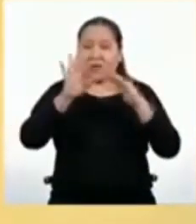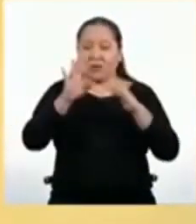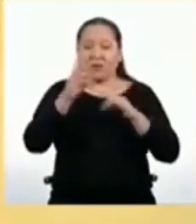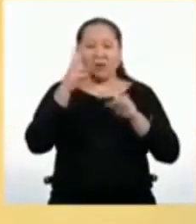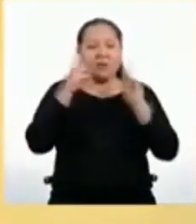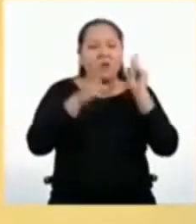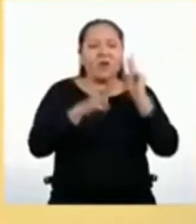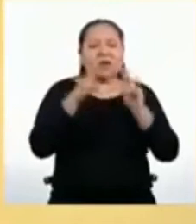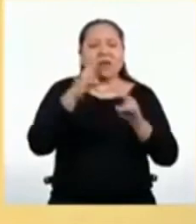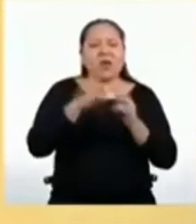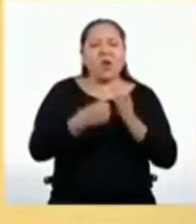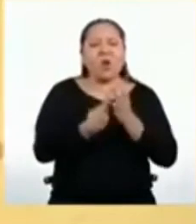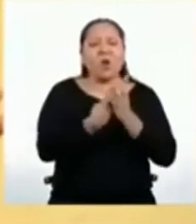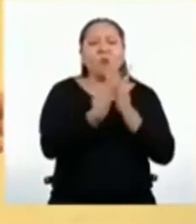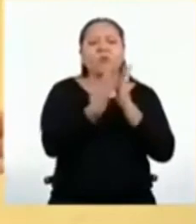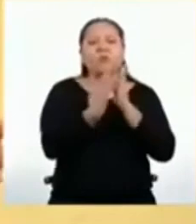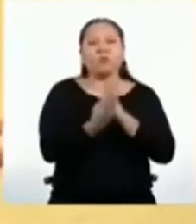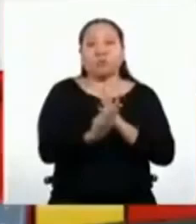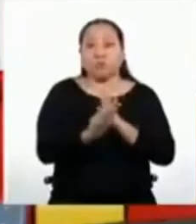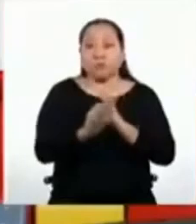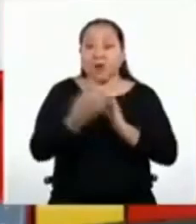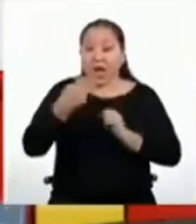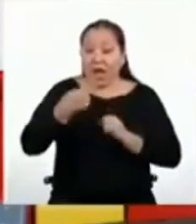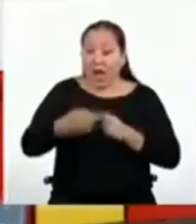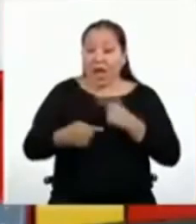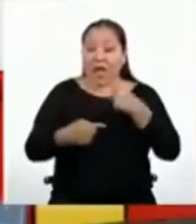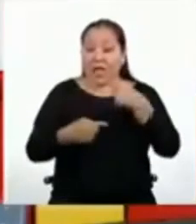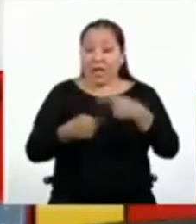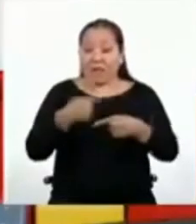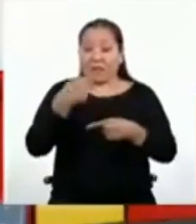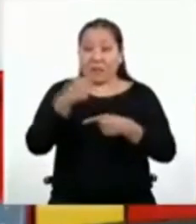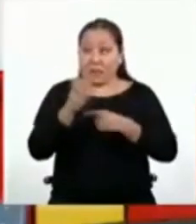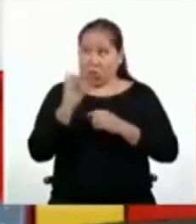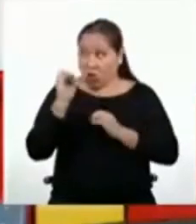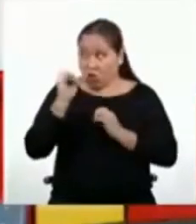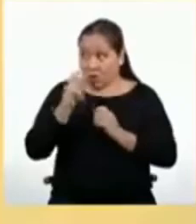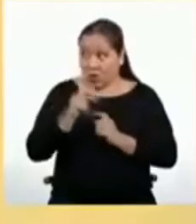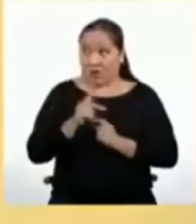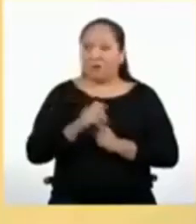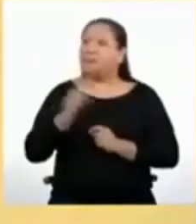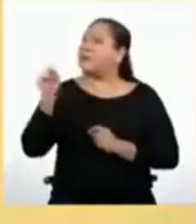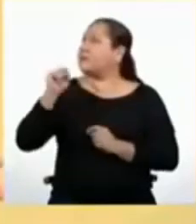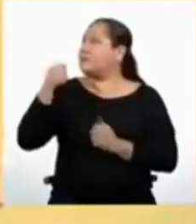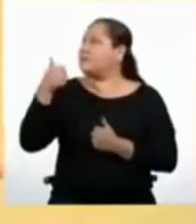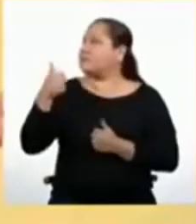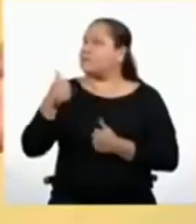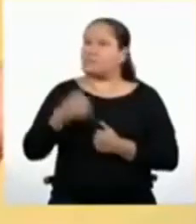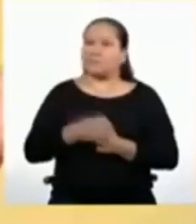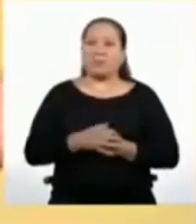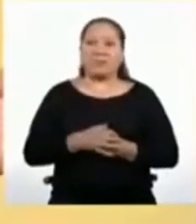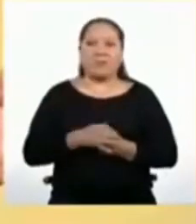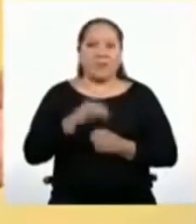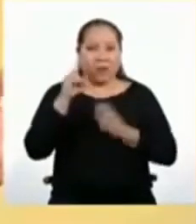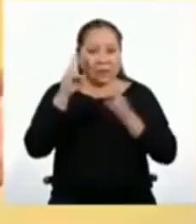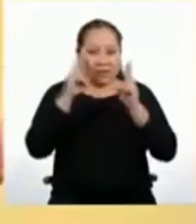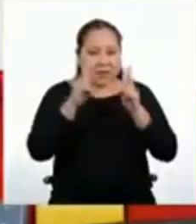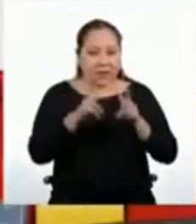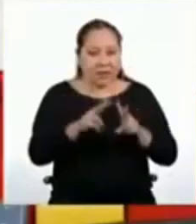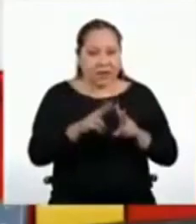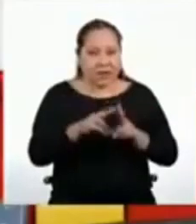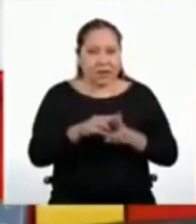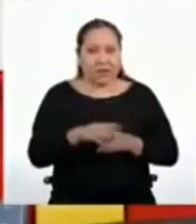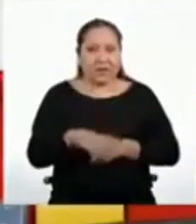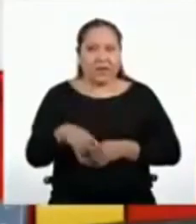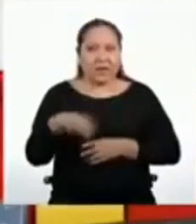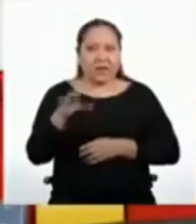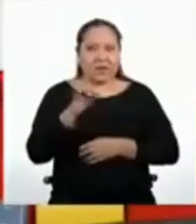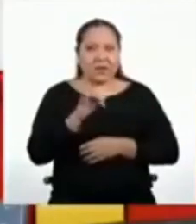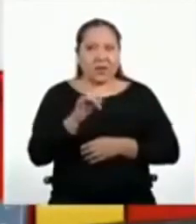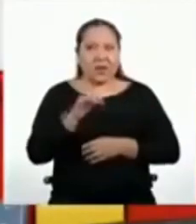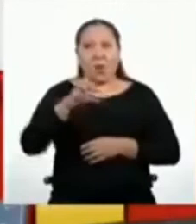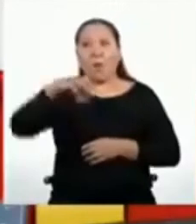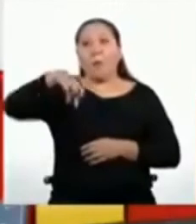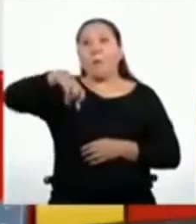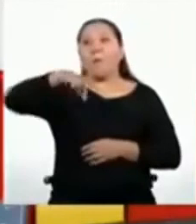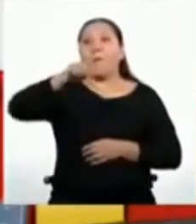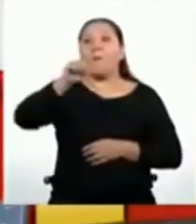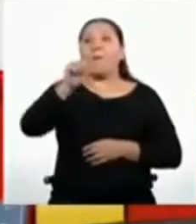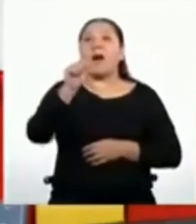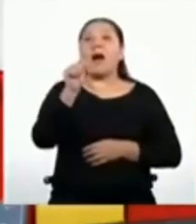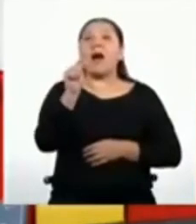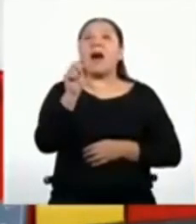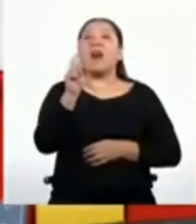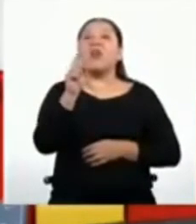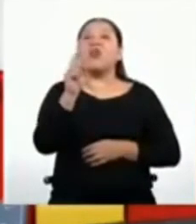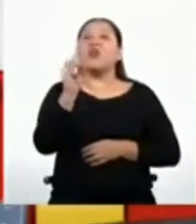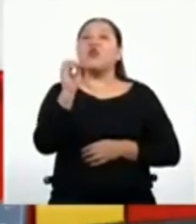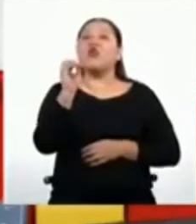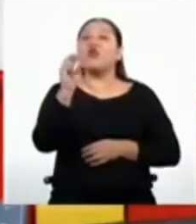de naipes piso por piso, ¿te parece? Vamos. Vas a ver que hay un patrón. ¿Un patrón?